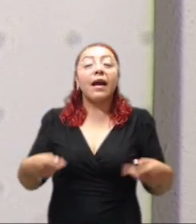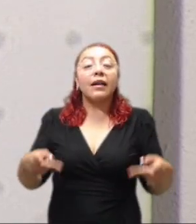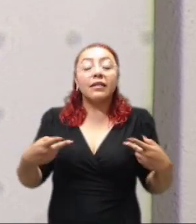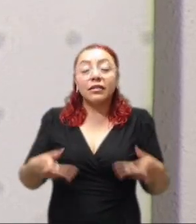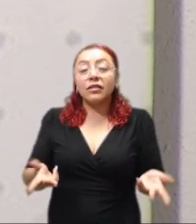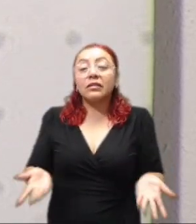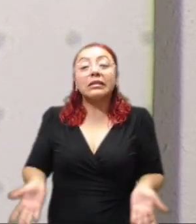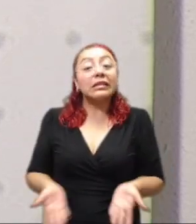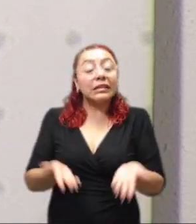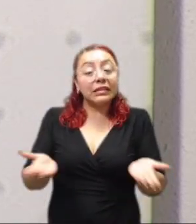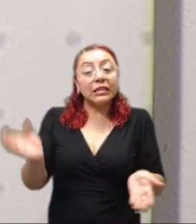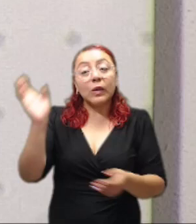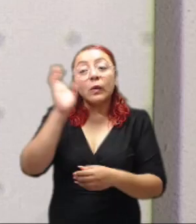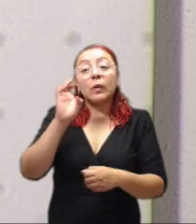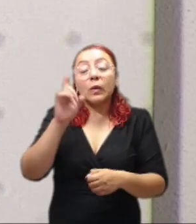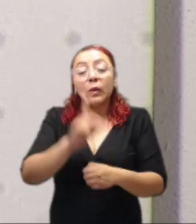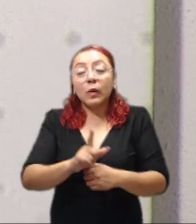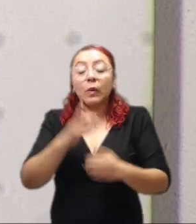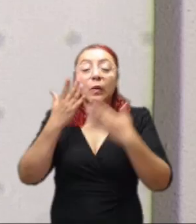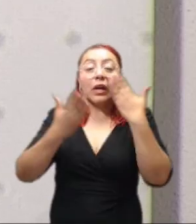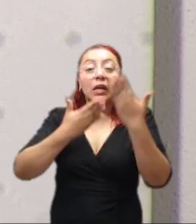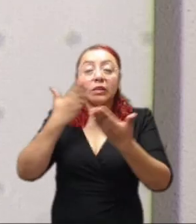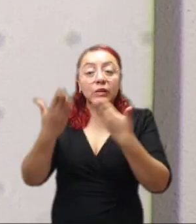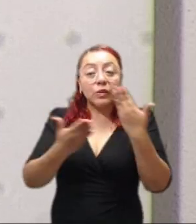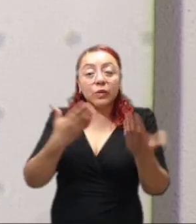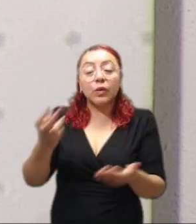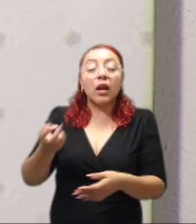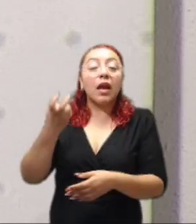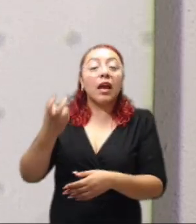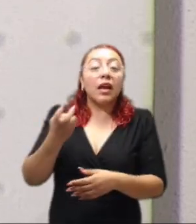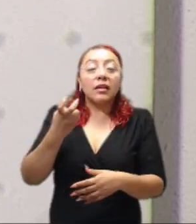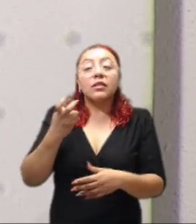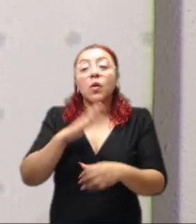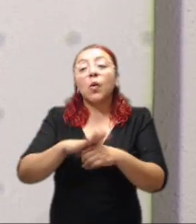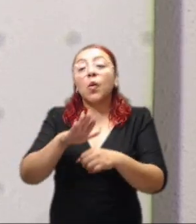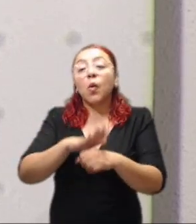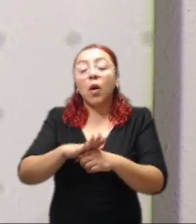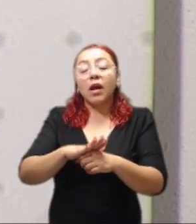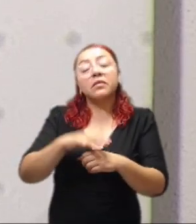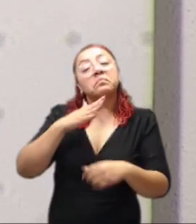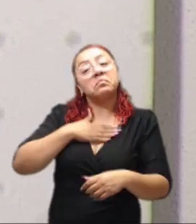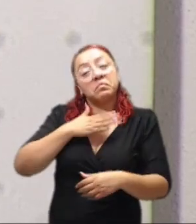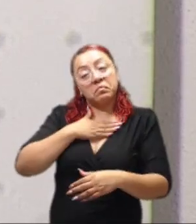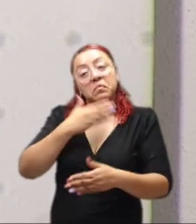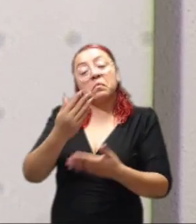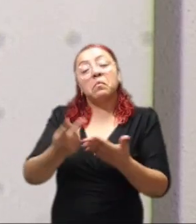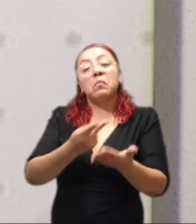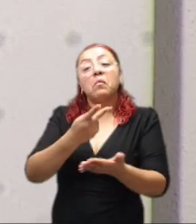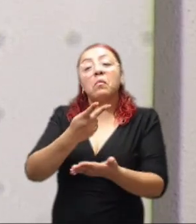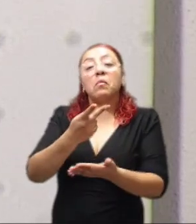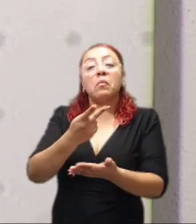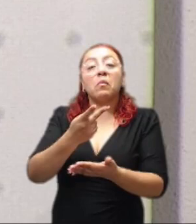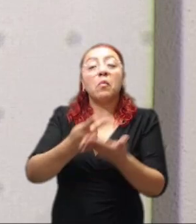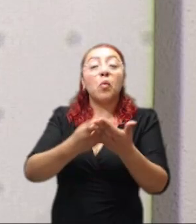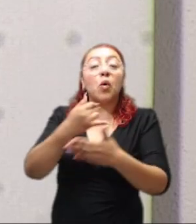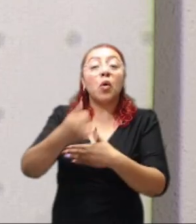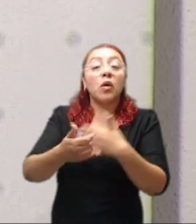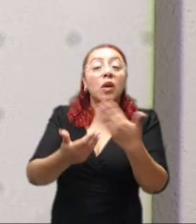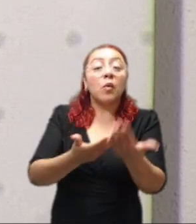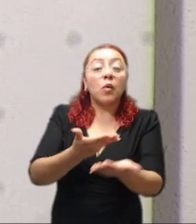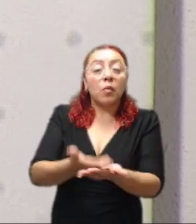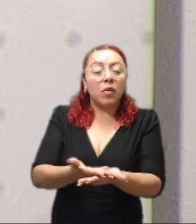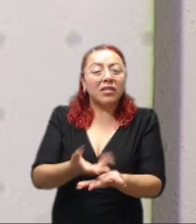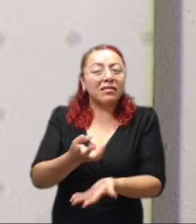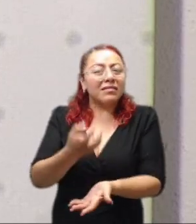el estudio todo completamente está basado en un gran proyecto que no tiene nada de raro y